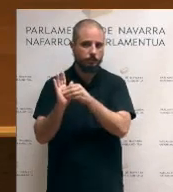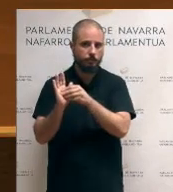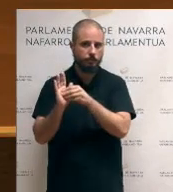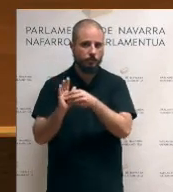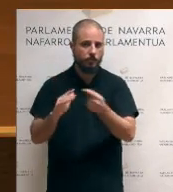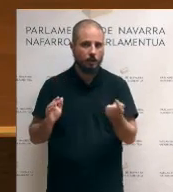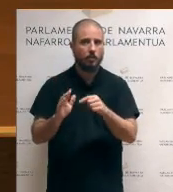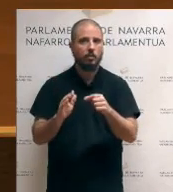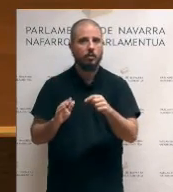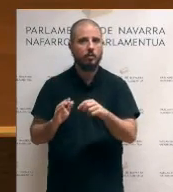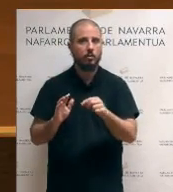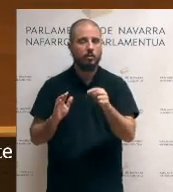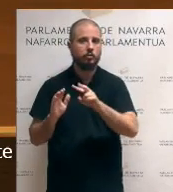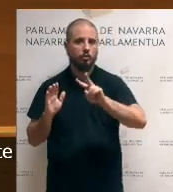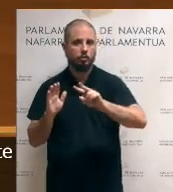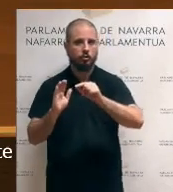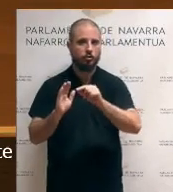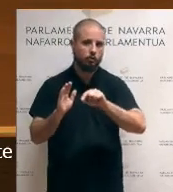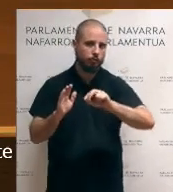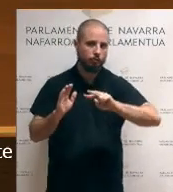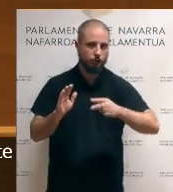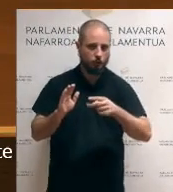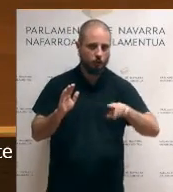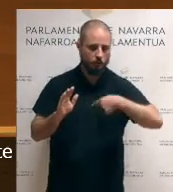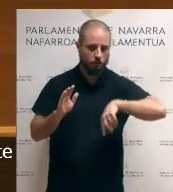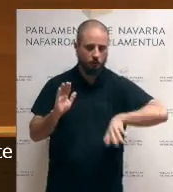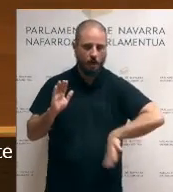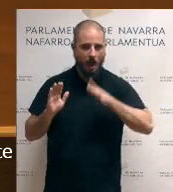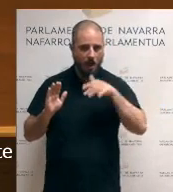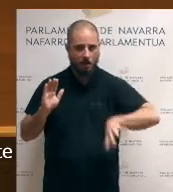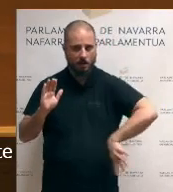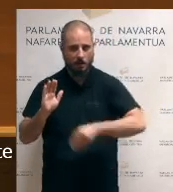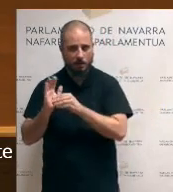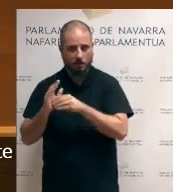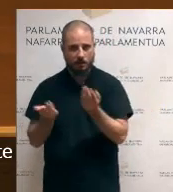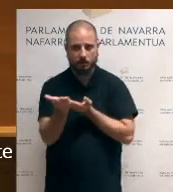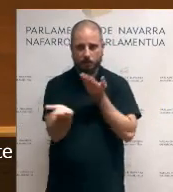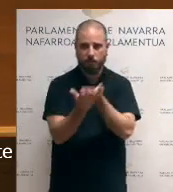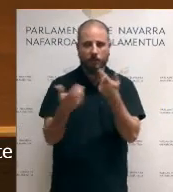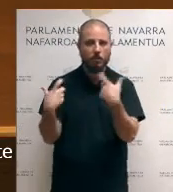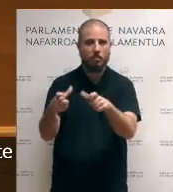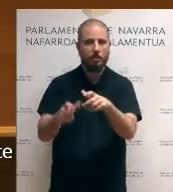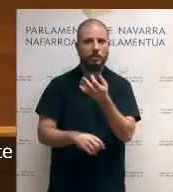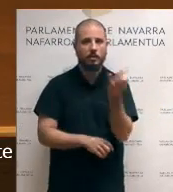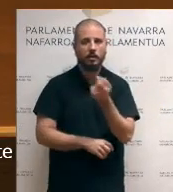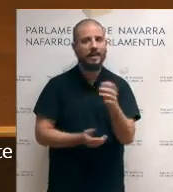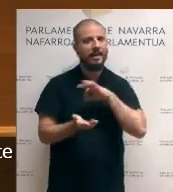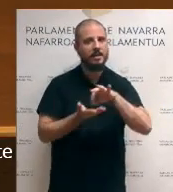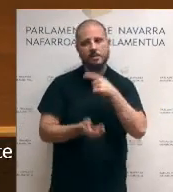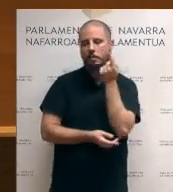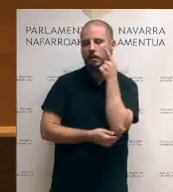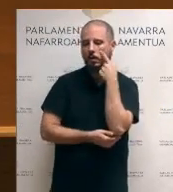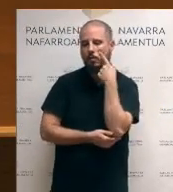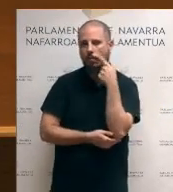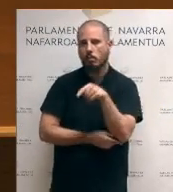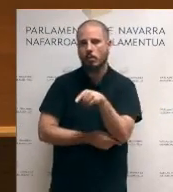bis de la moción de Vox, en la que pedíamos al Departamento, a través del Servicio de Inspección, que realizase una